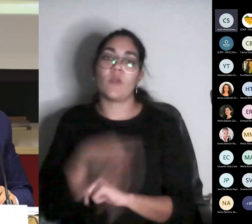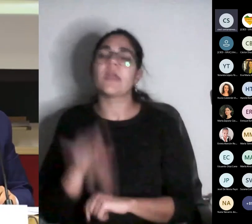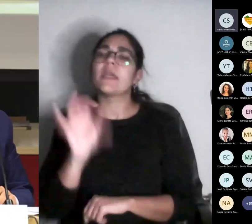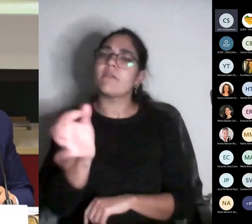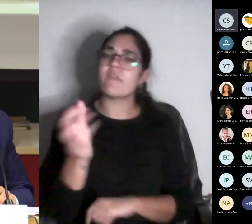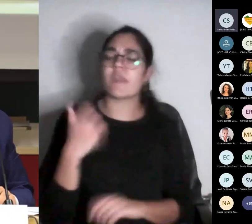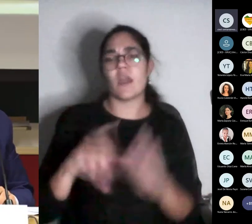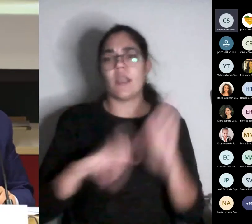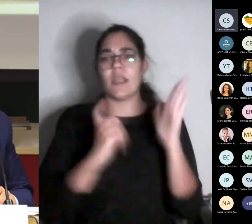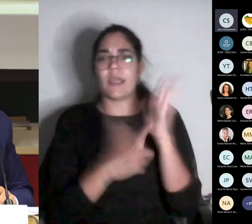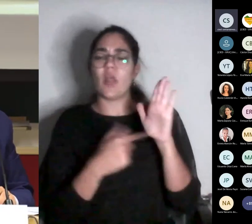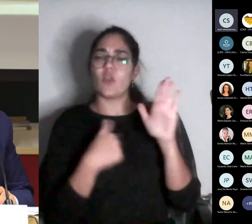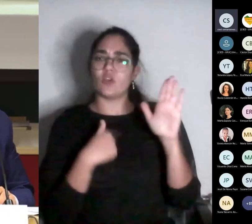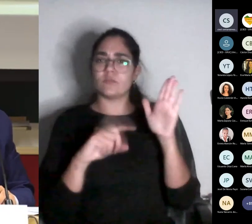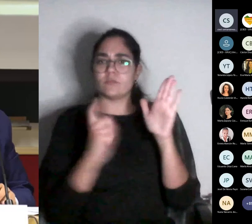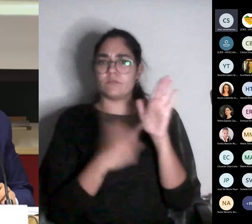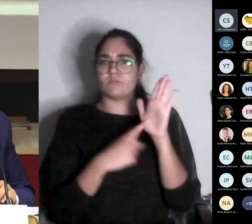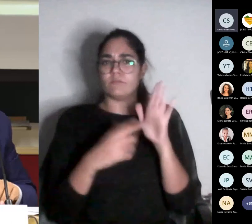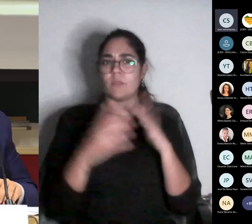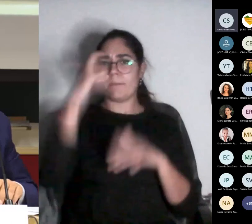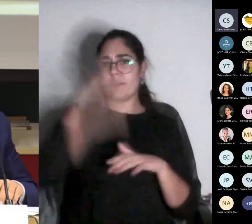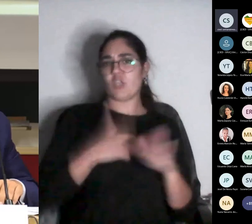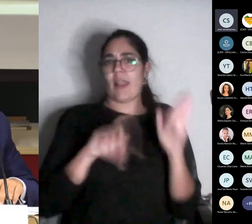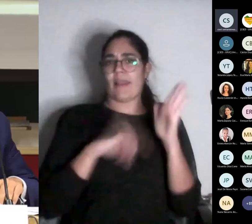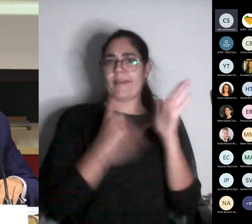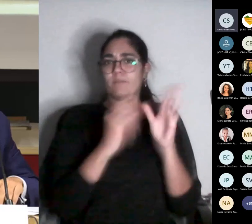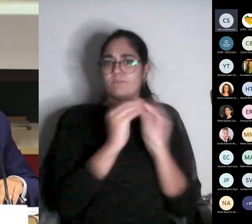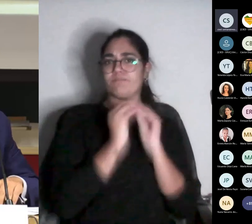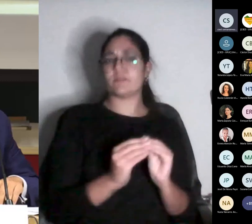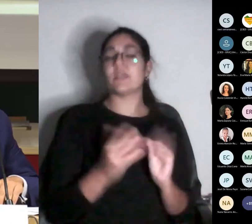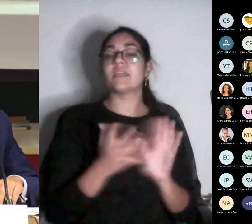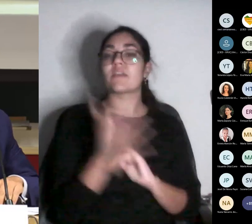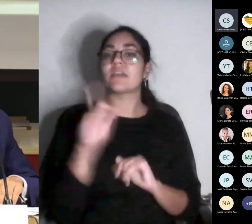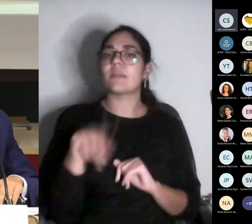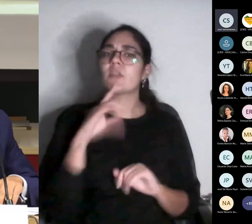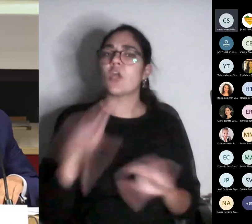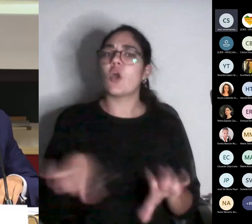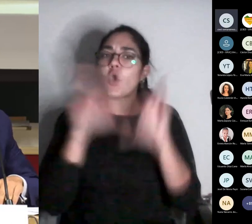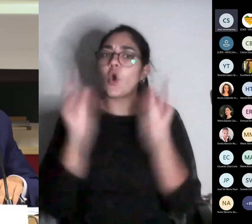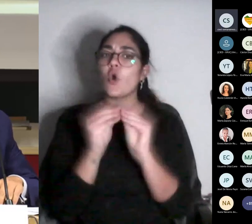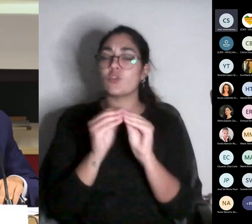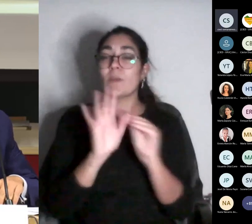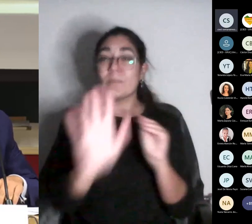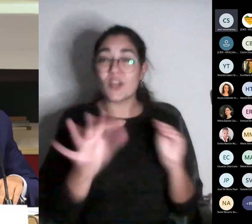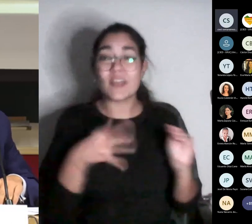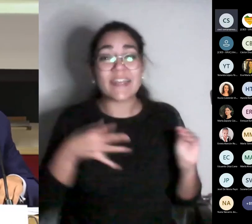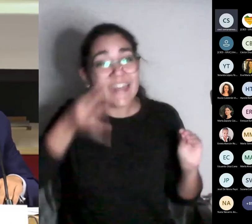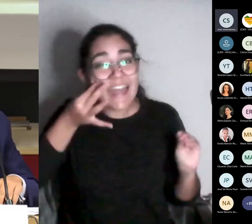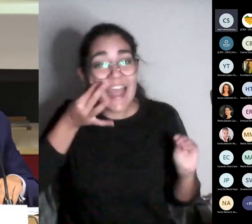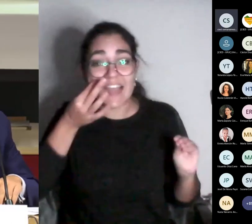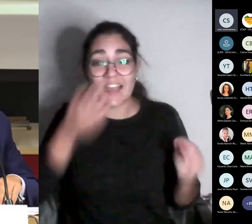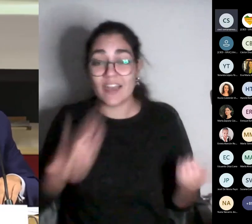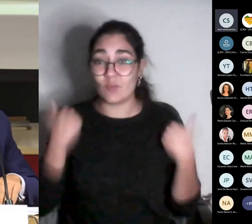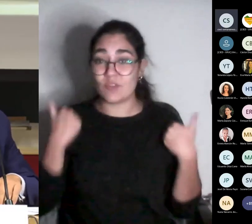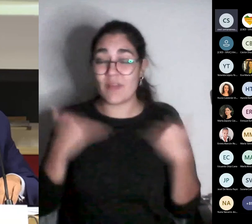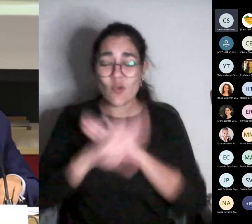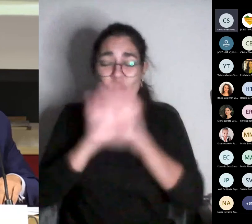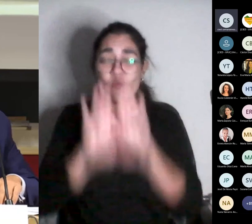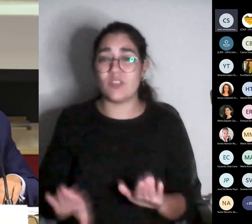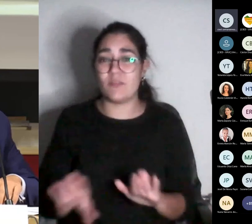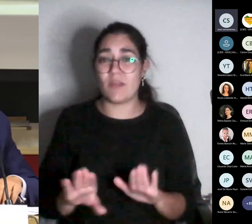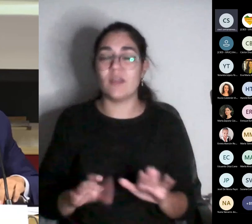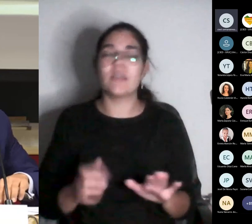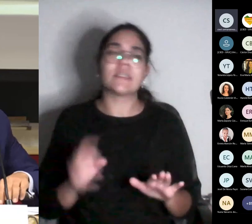del sistema universitario tiene su responsabilidad. Pero la verdadera y última responsabilidad de